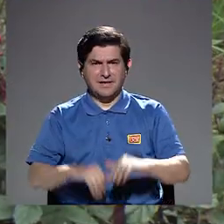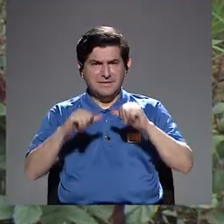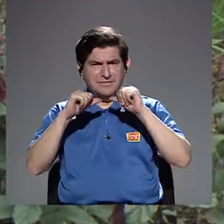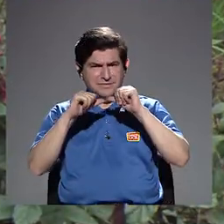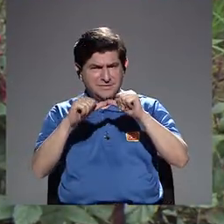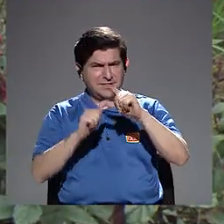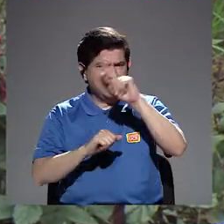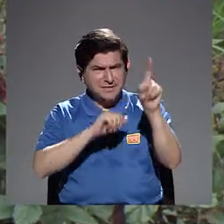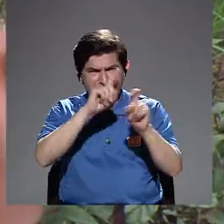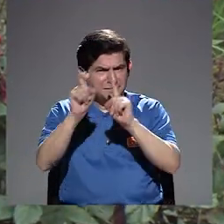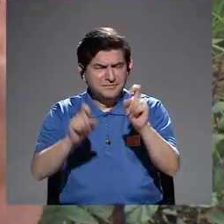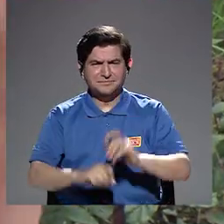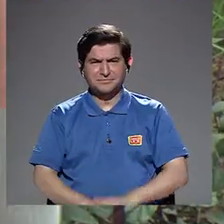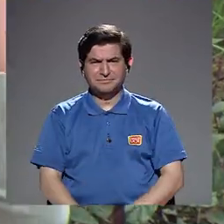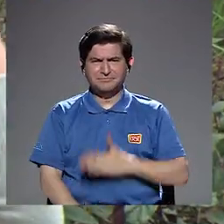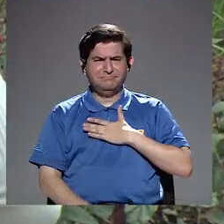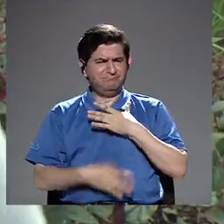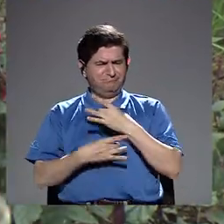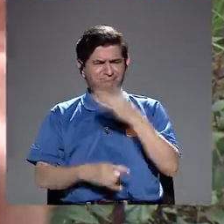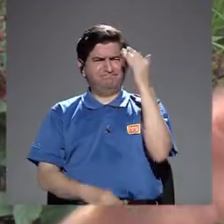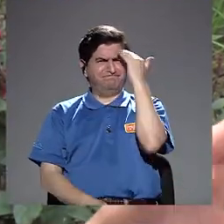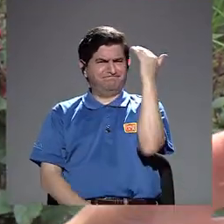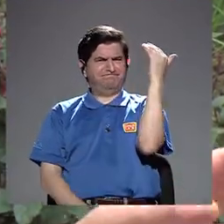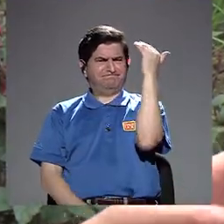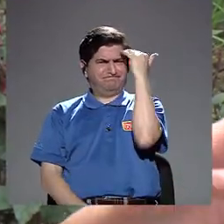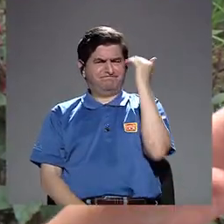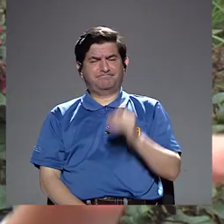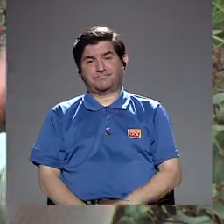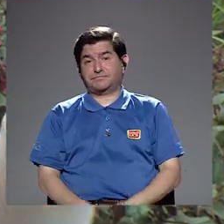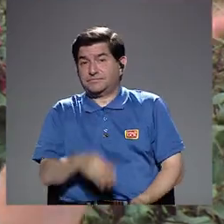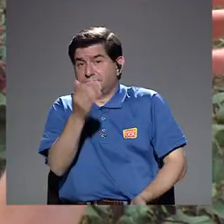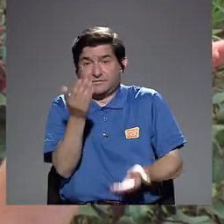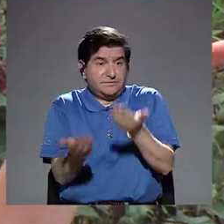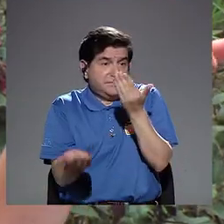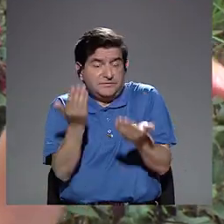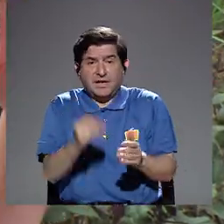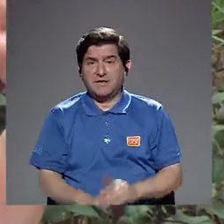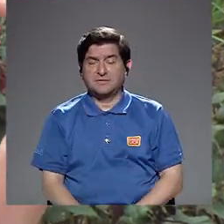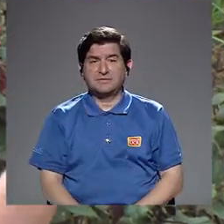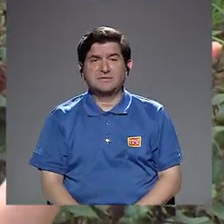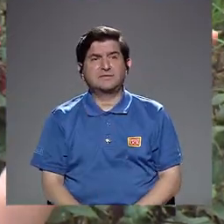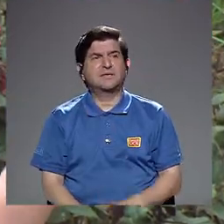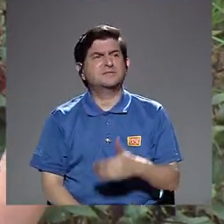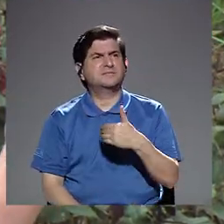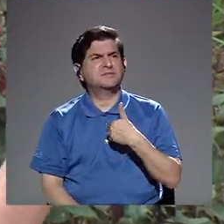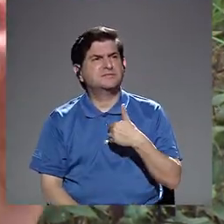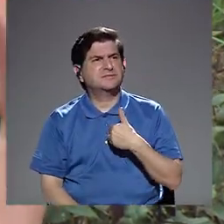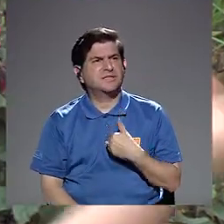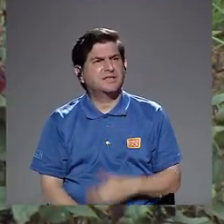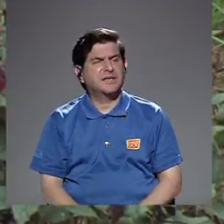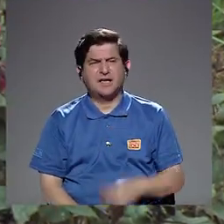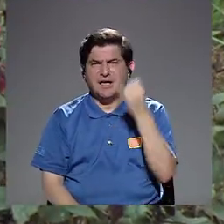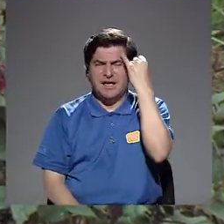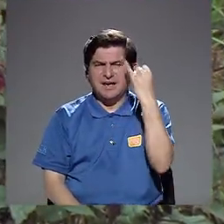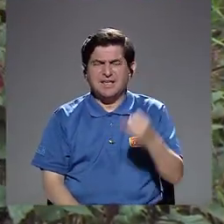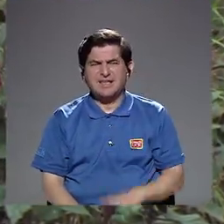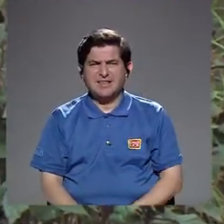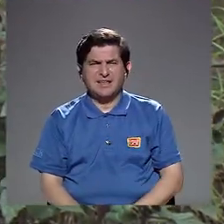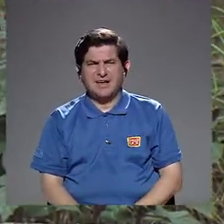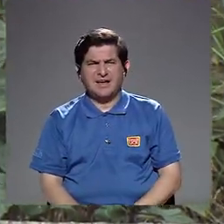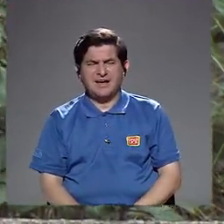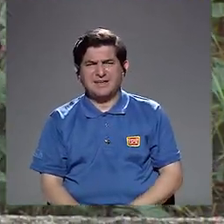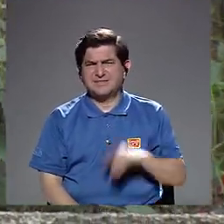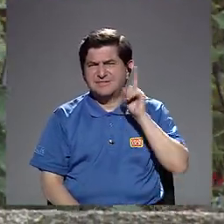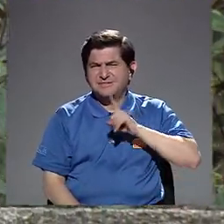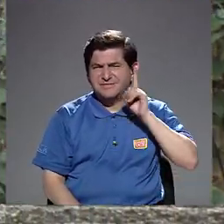Ok, sigamos con las preguntas. Sí, me interesa saber, porque tal vez haya ciertos prejuicios con